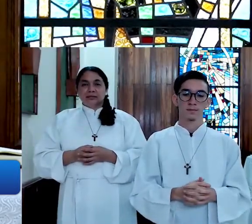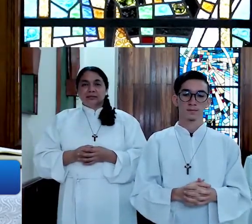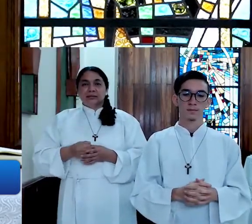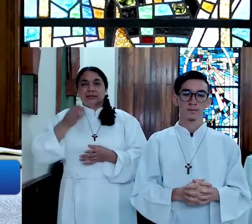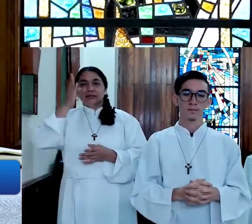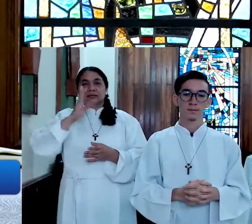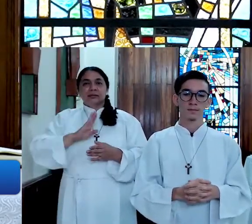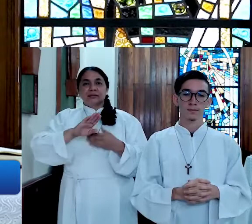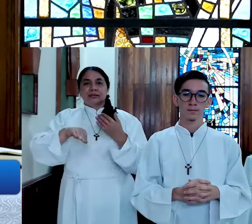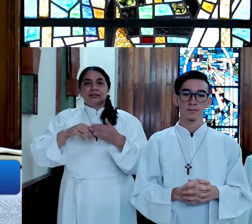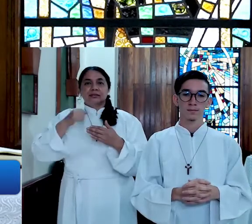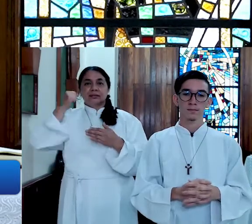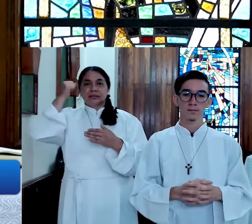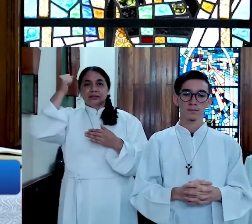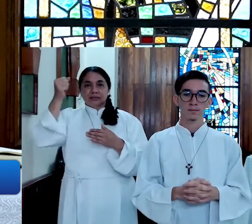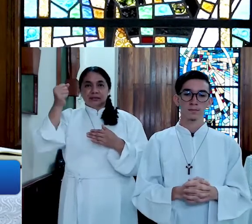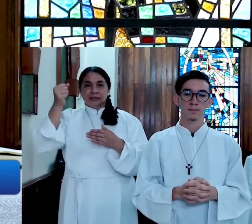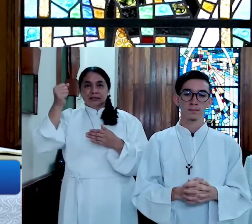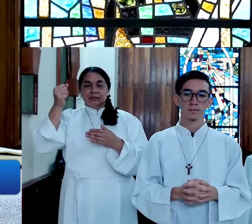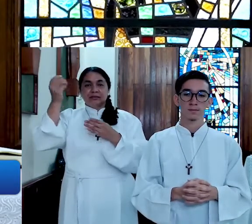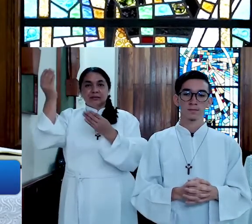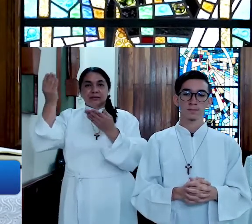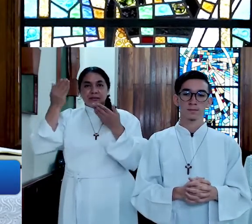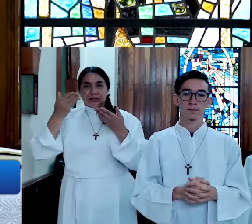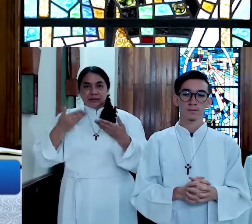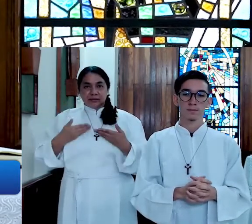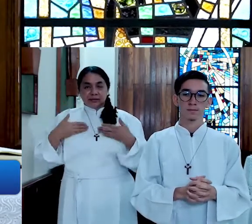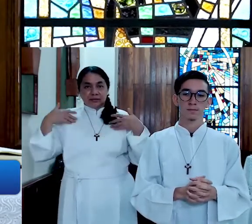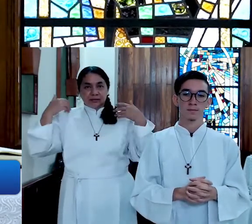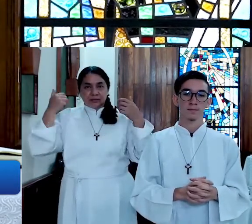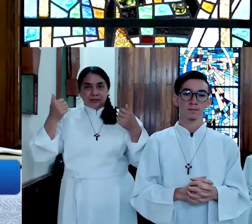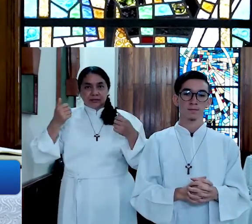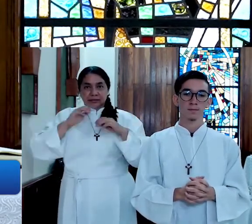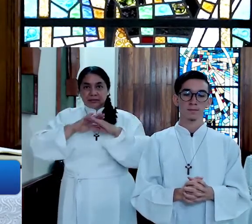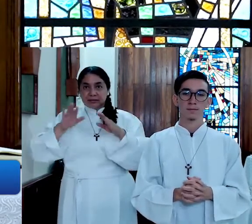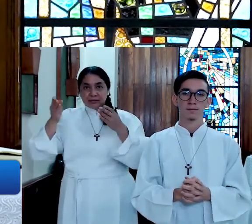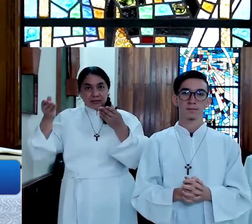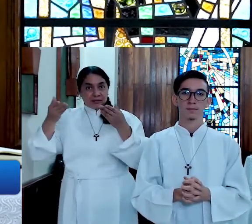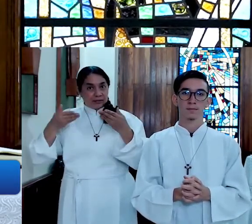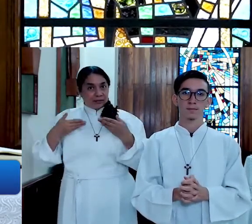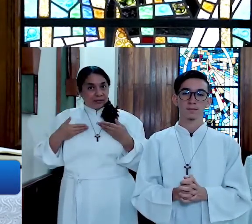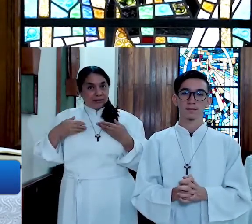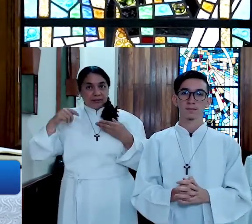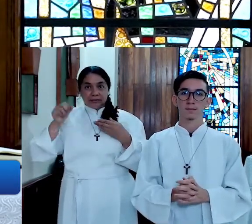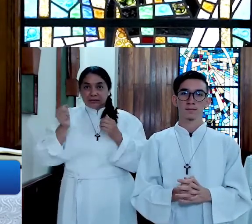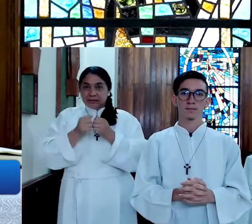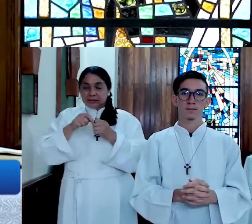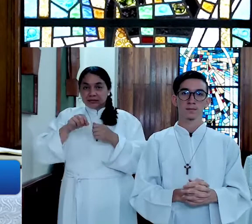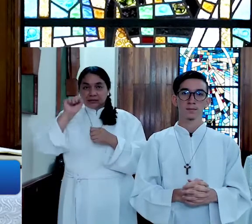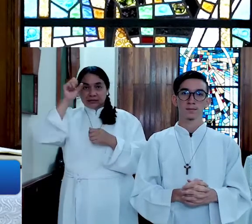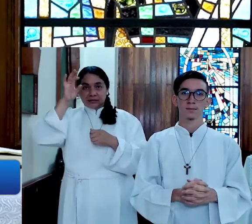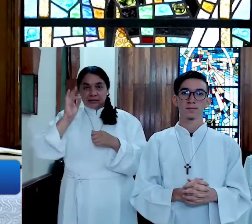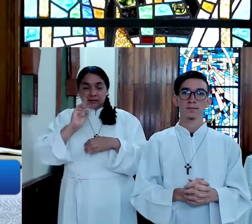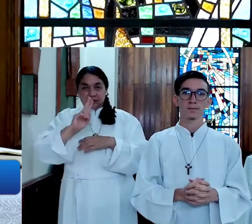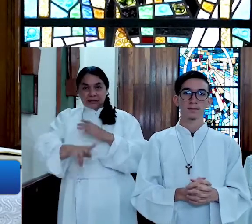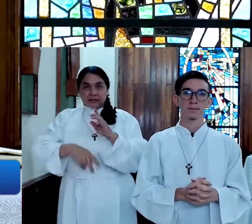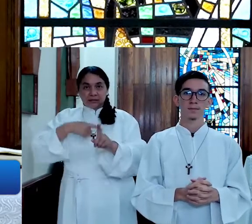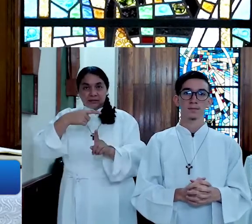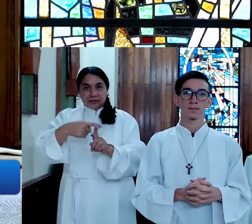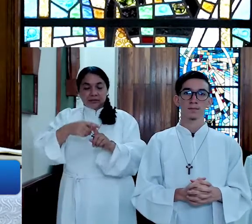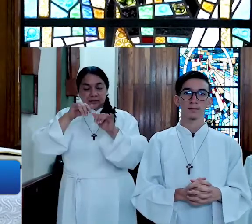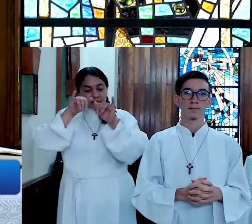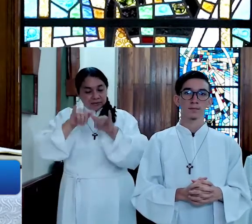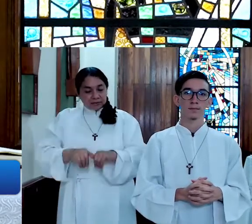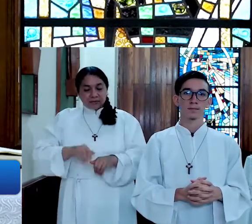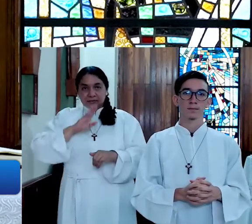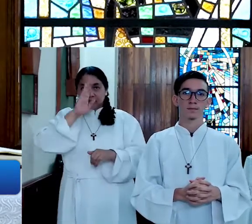Dios Todopoderoso, concédenos que la gracia recibida en este sacramento pascual